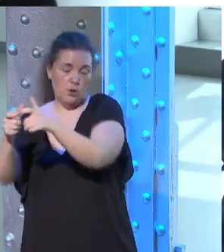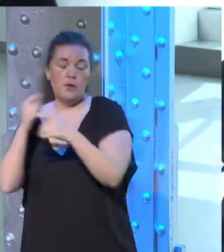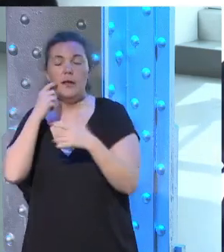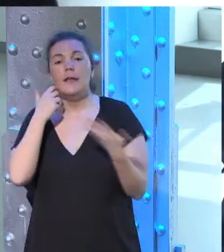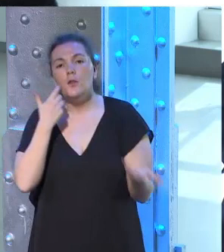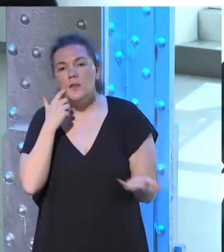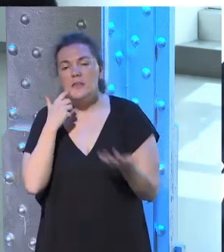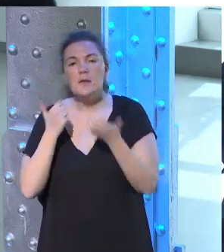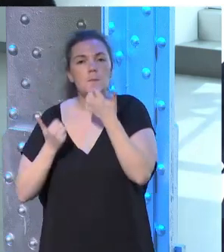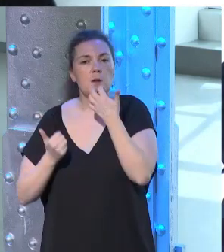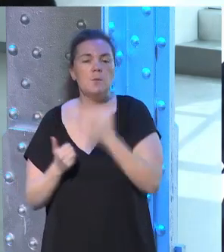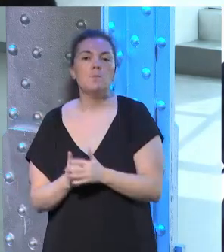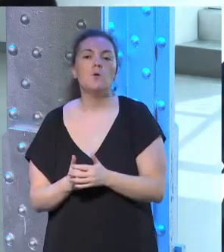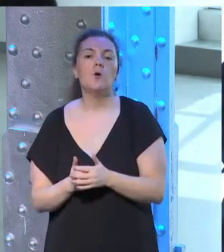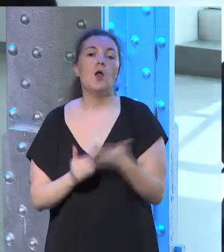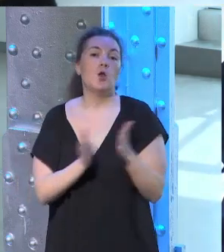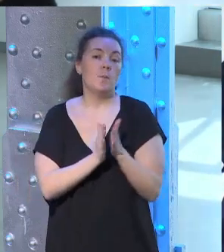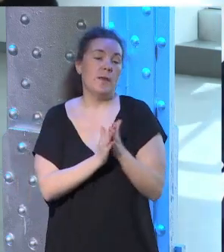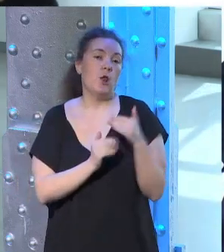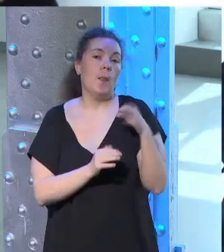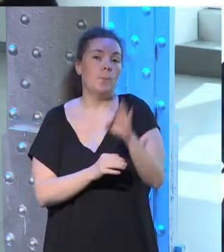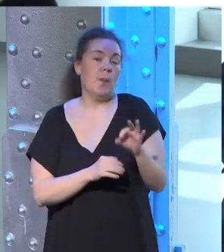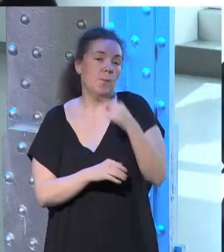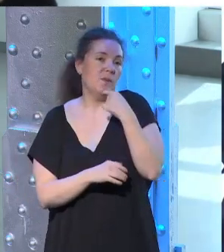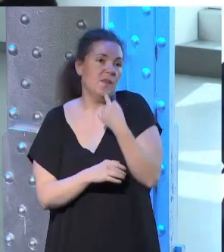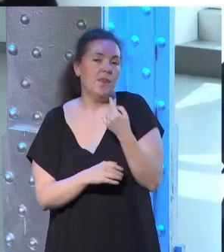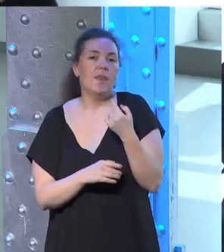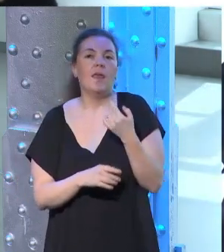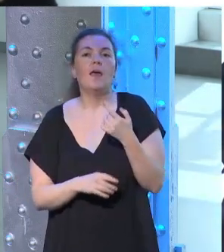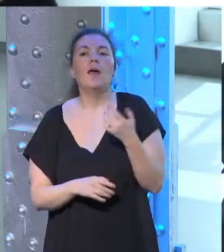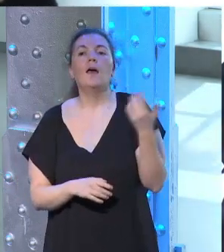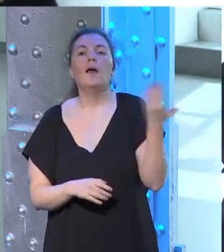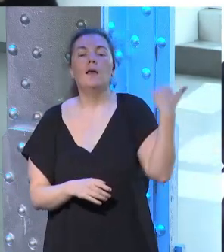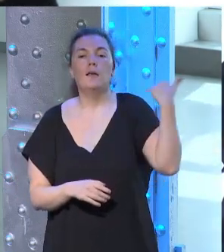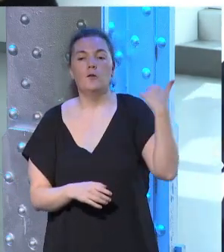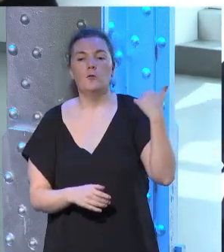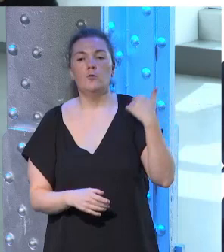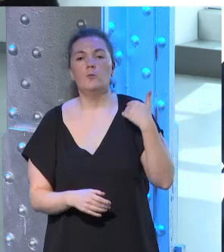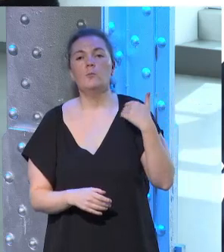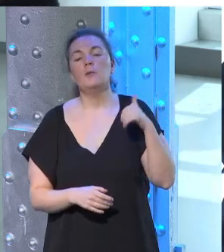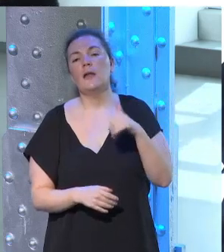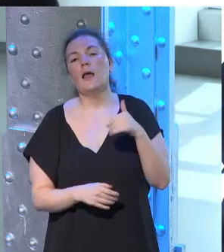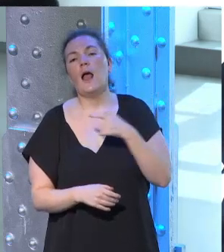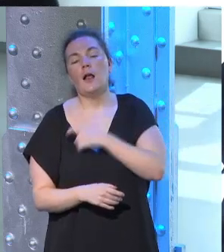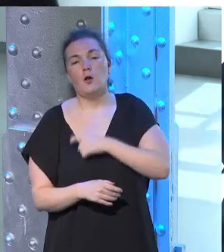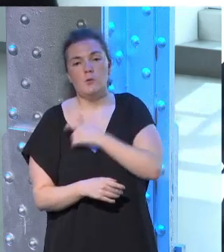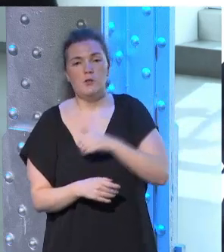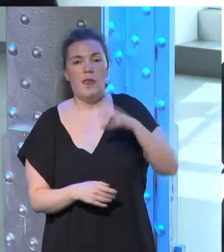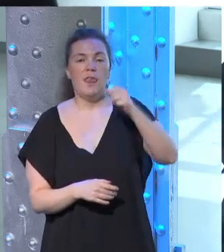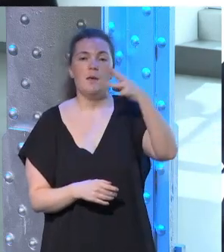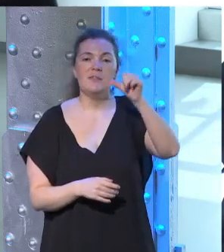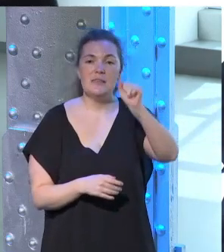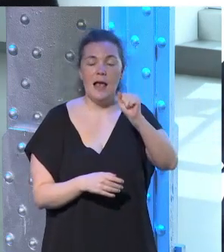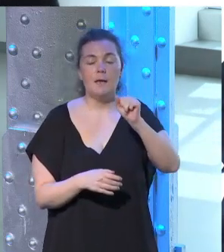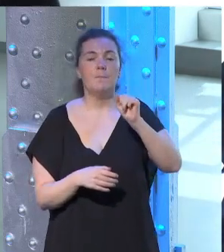ejemplo, cuando ha hecho alusión el compañero de Podemos en la comisión, cuando vino el consejo delegado de Cepsa, es verdad